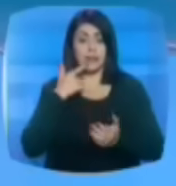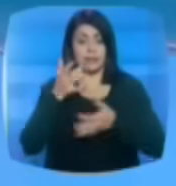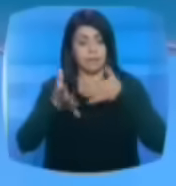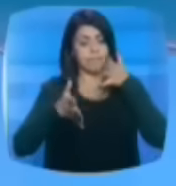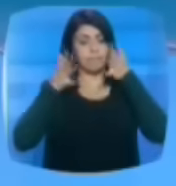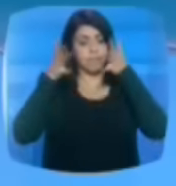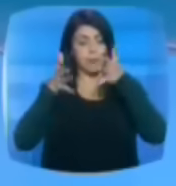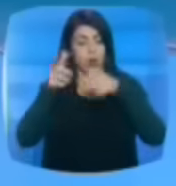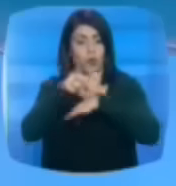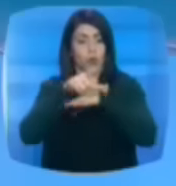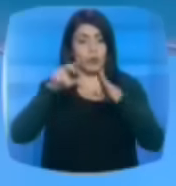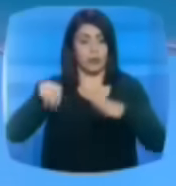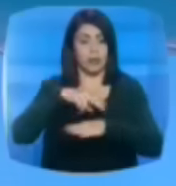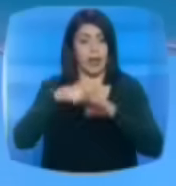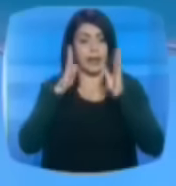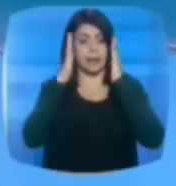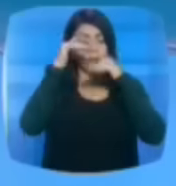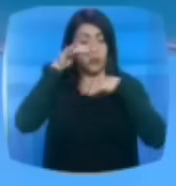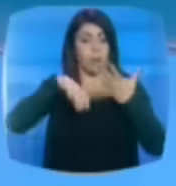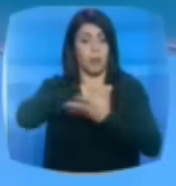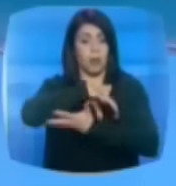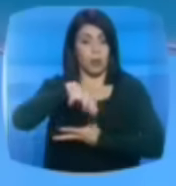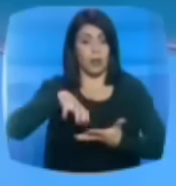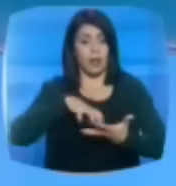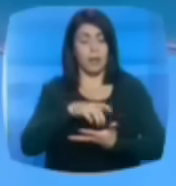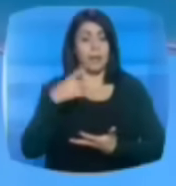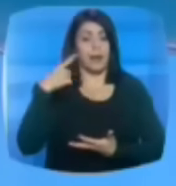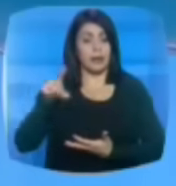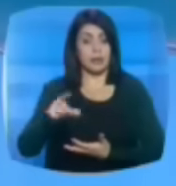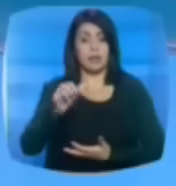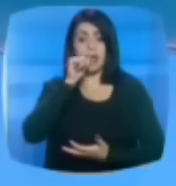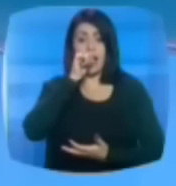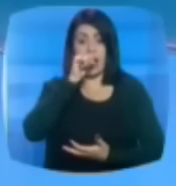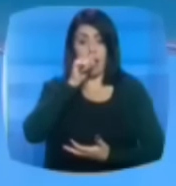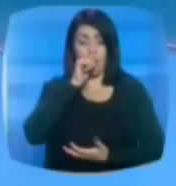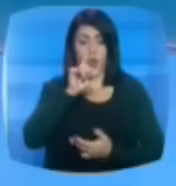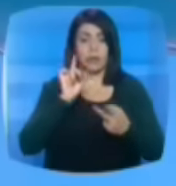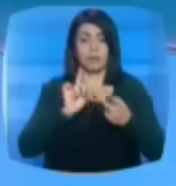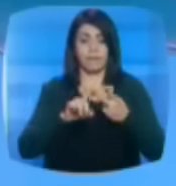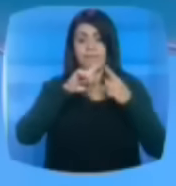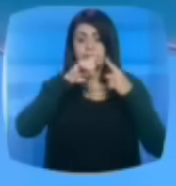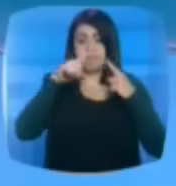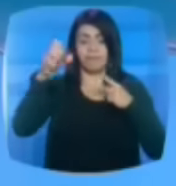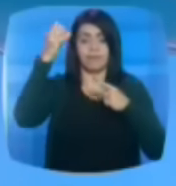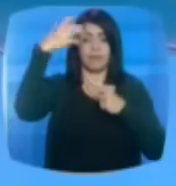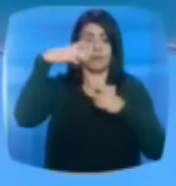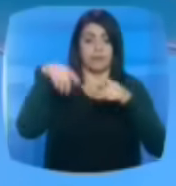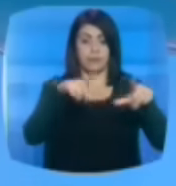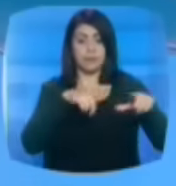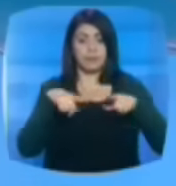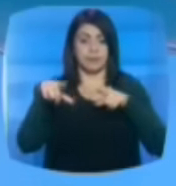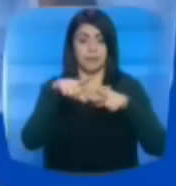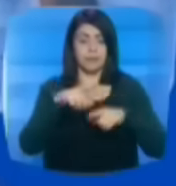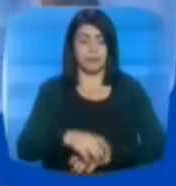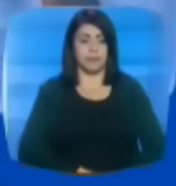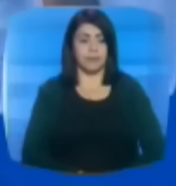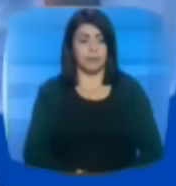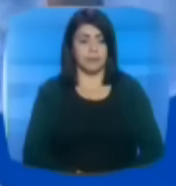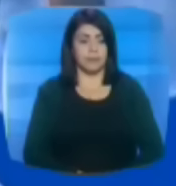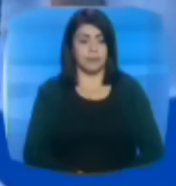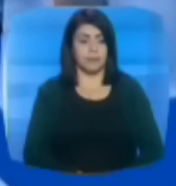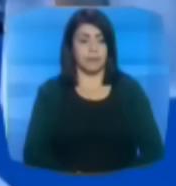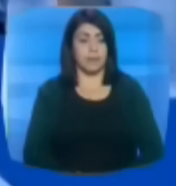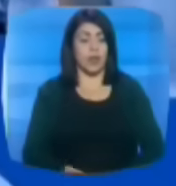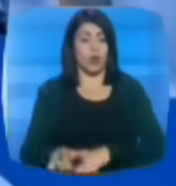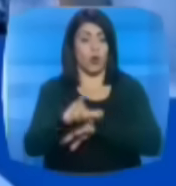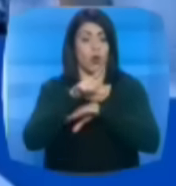instó al gobierno nacional a atender la problemática en el suministro de agua y de electricidad en la región.